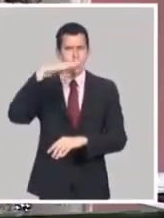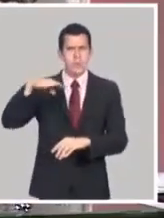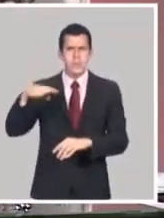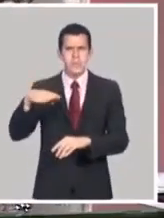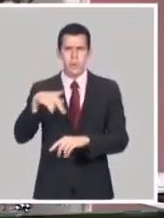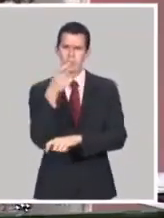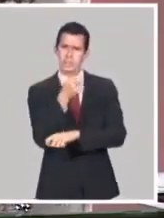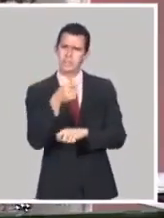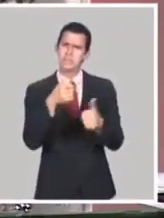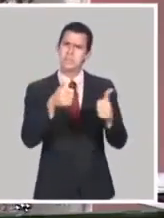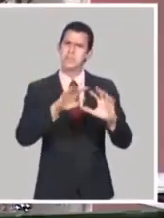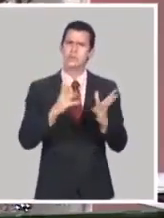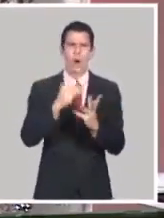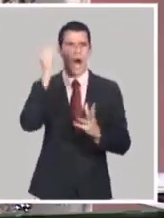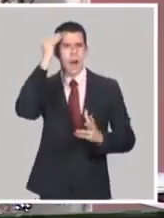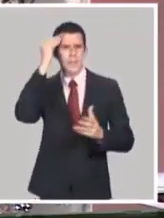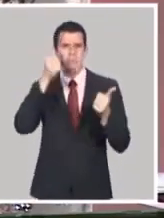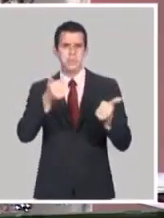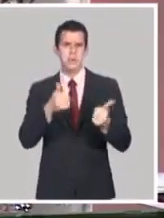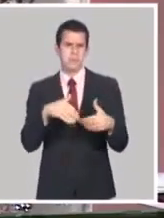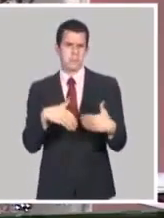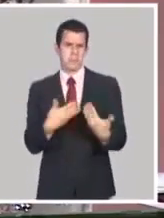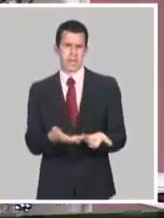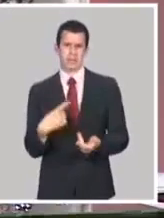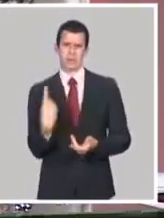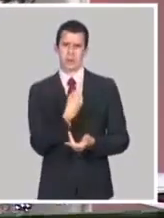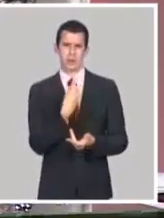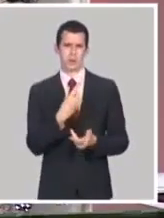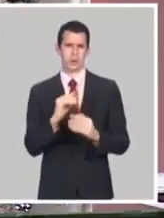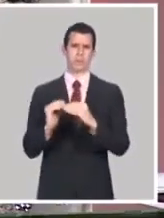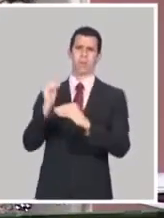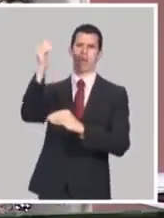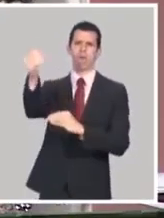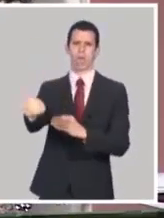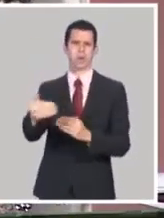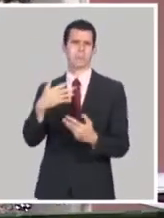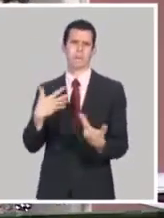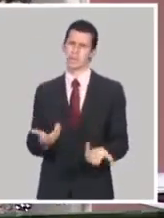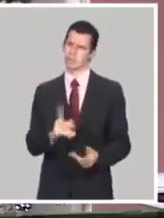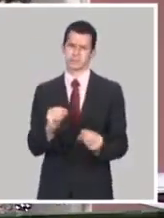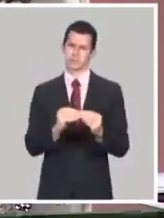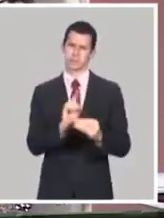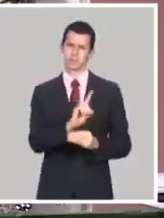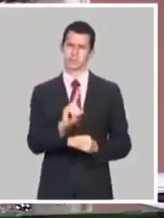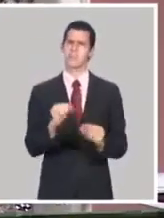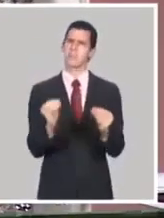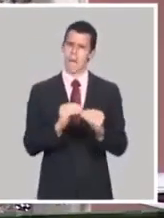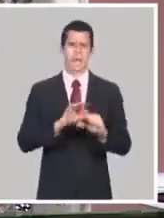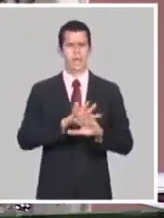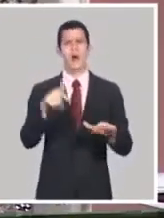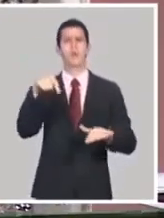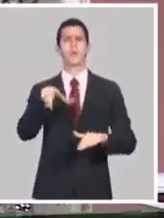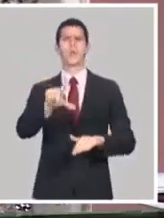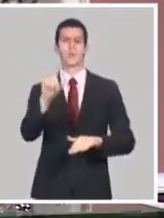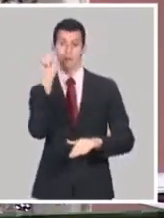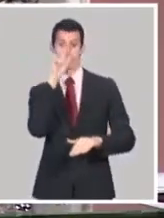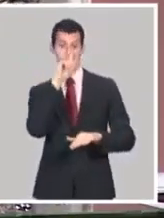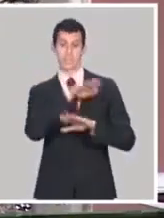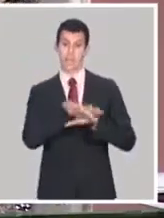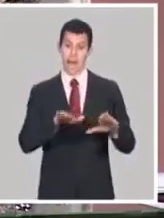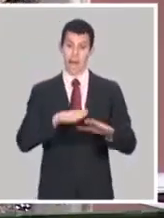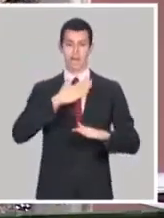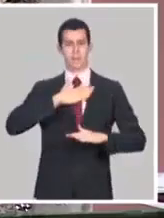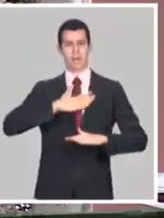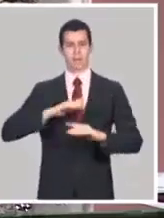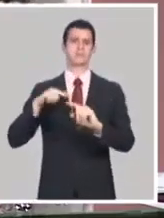realmente nosotros consideramos que no es necesario hacerlo no es alrededor del 12 3% de la